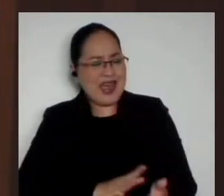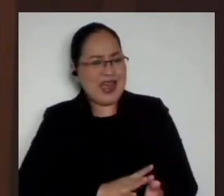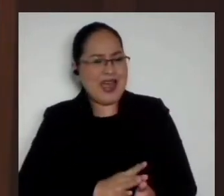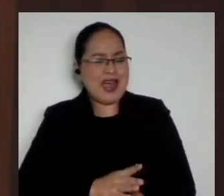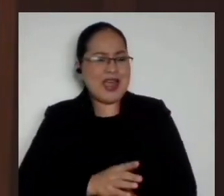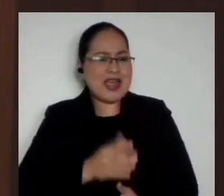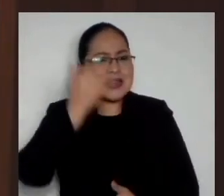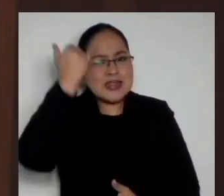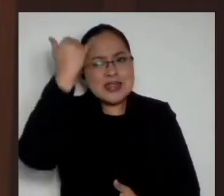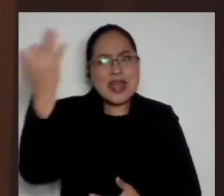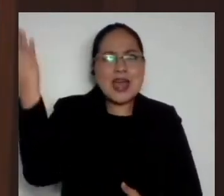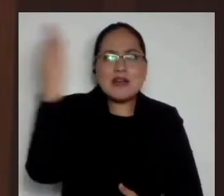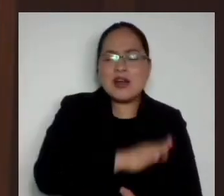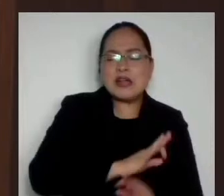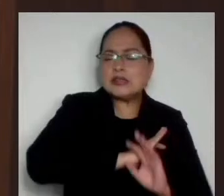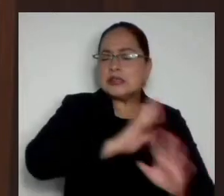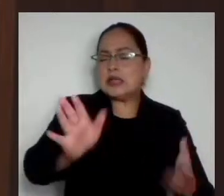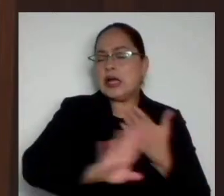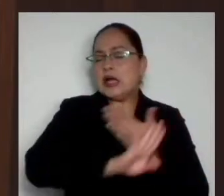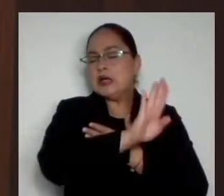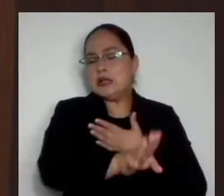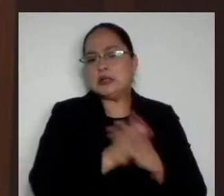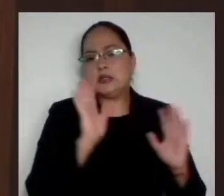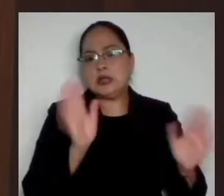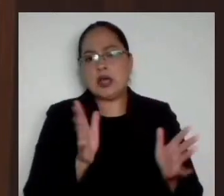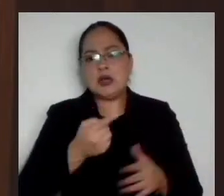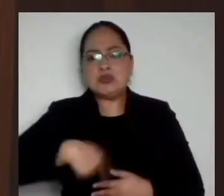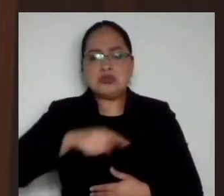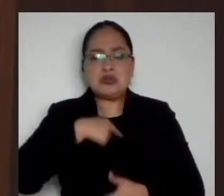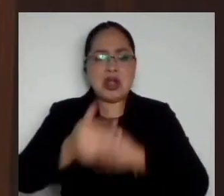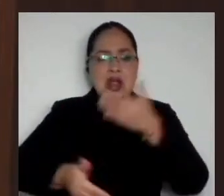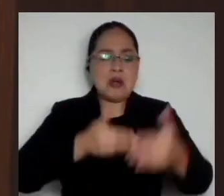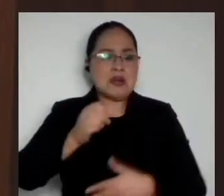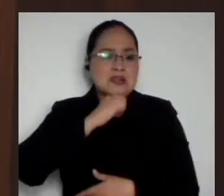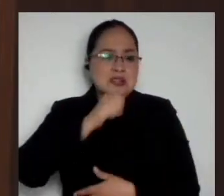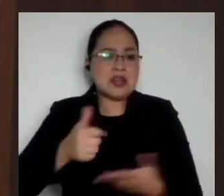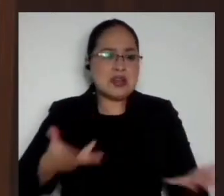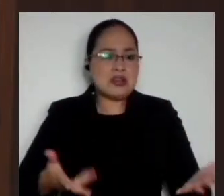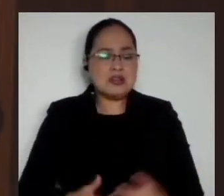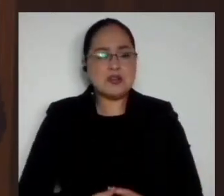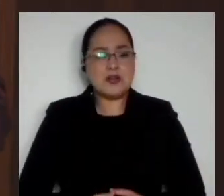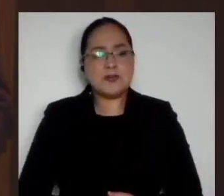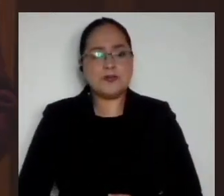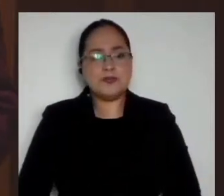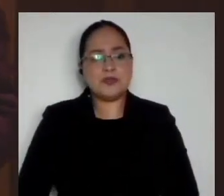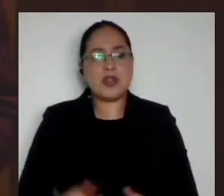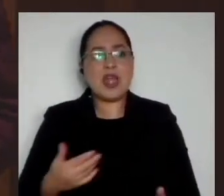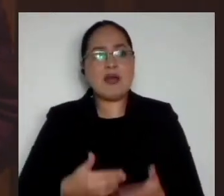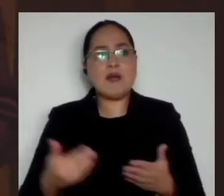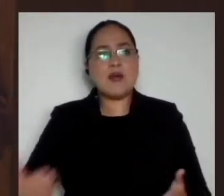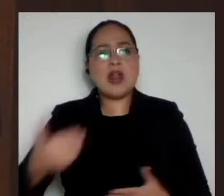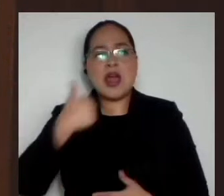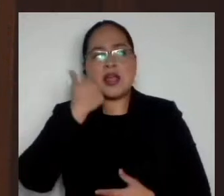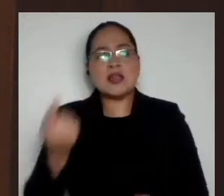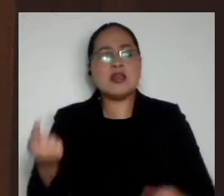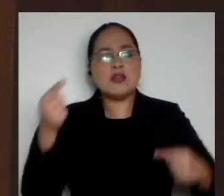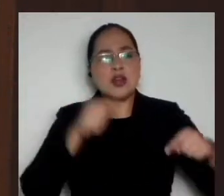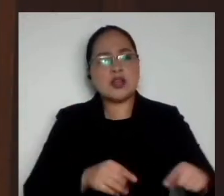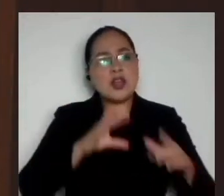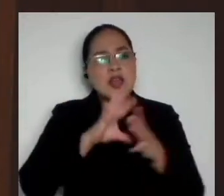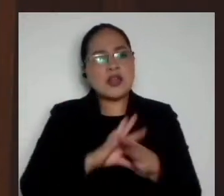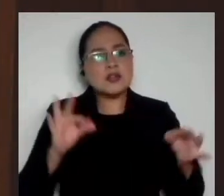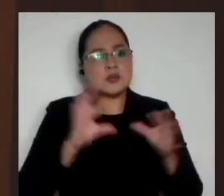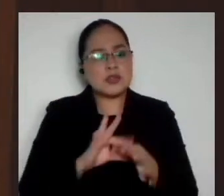no, no vamos a avanzar, compañeras y compañeros. Y quiero decirles que cuando aquí se presenta el